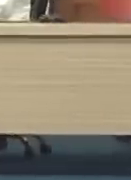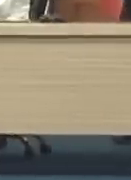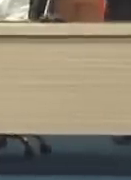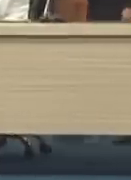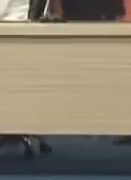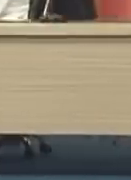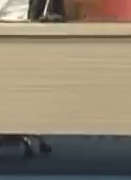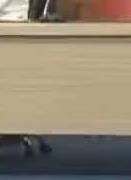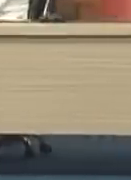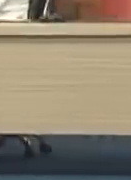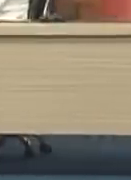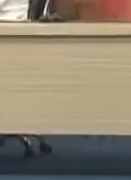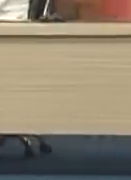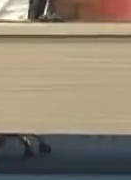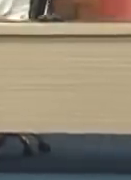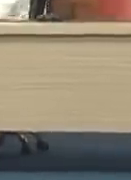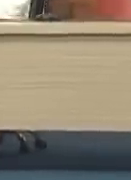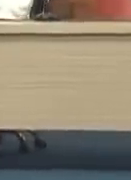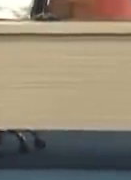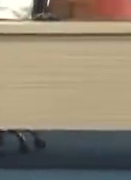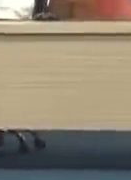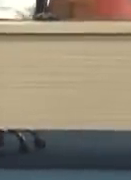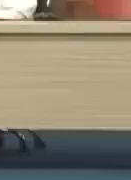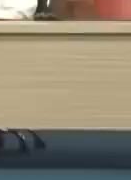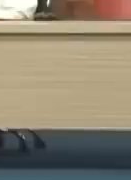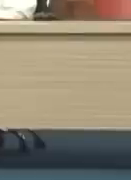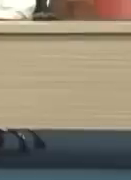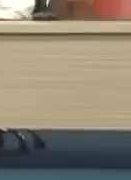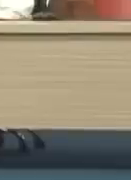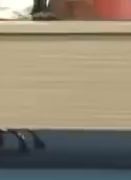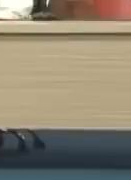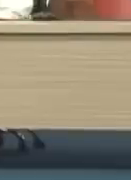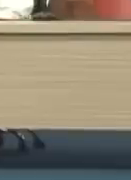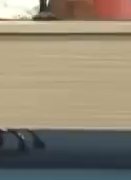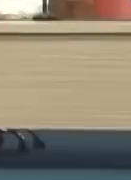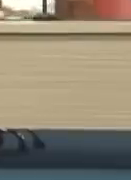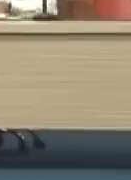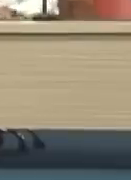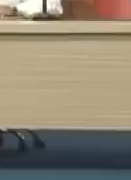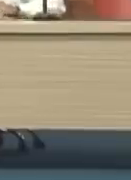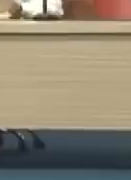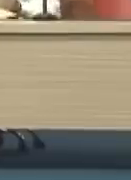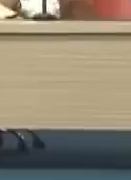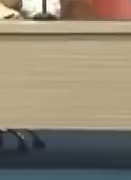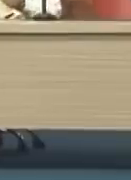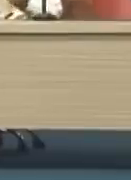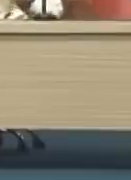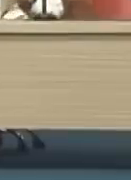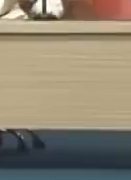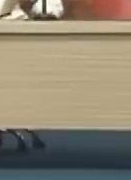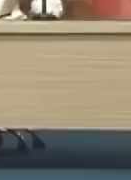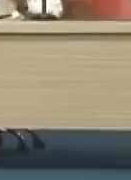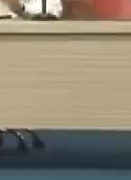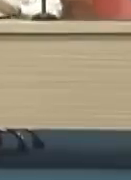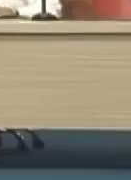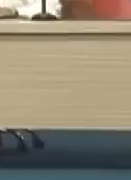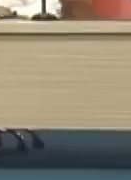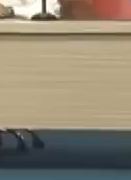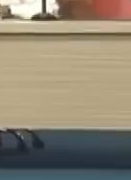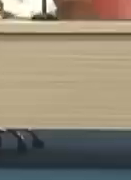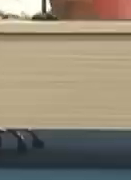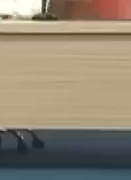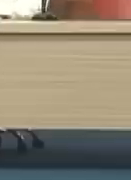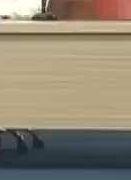Una nueva era en el relacionamiento entre ambas naciones por la voluntad política de sus mandatarios, dos hombres consagrados a la paz y al progreso de